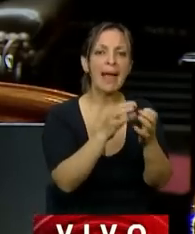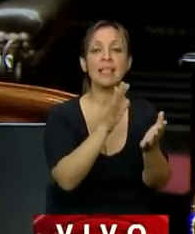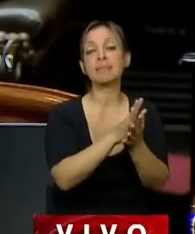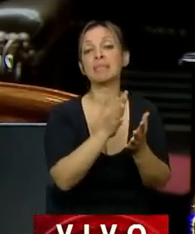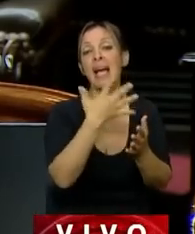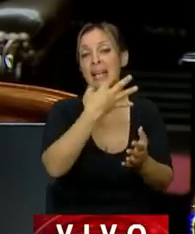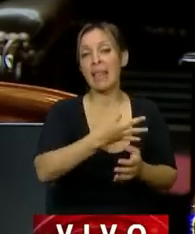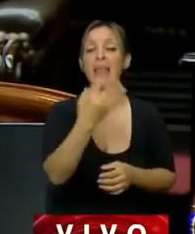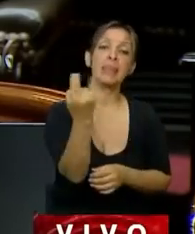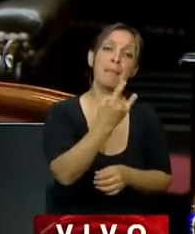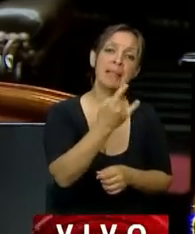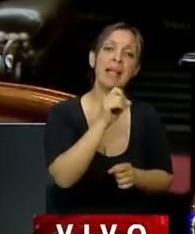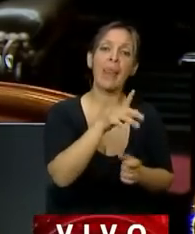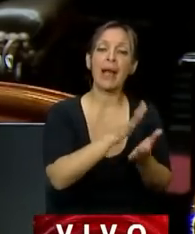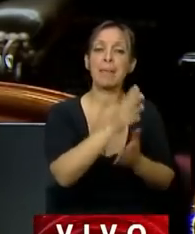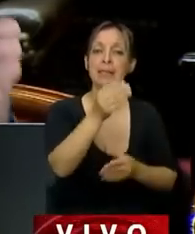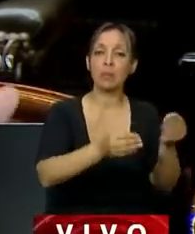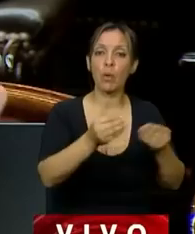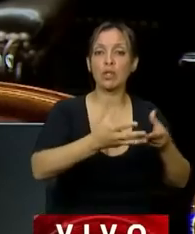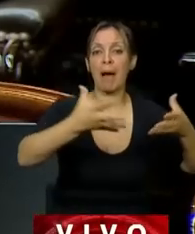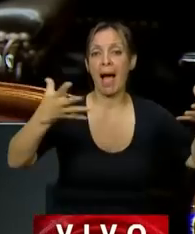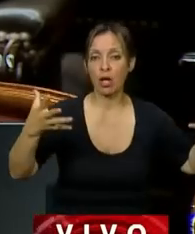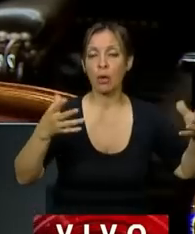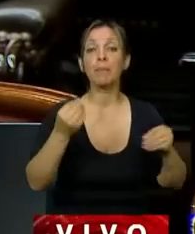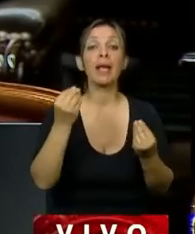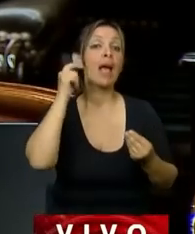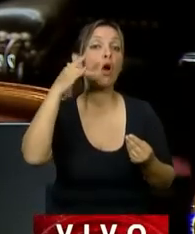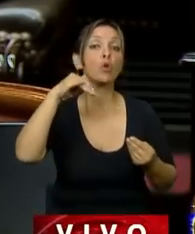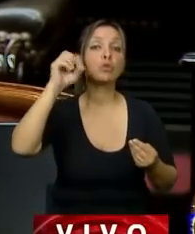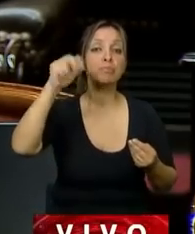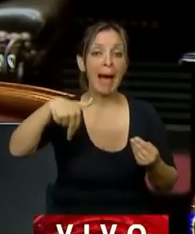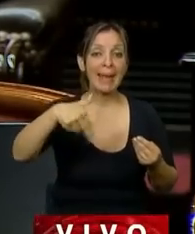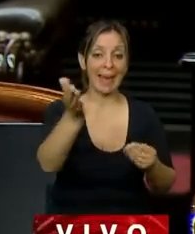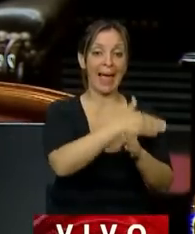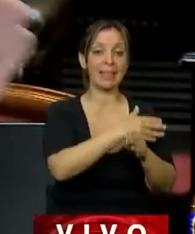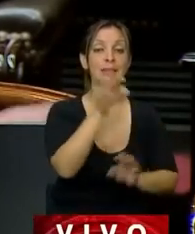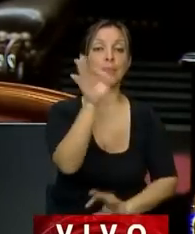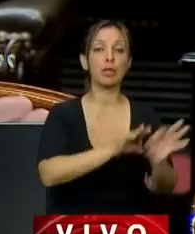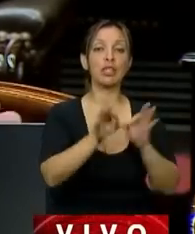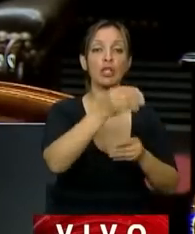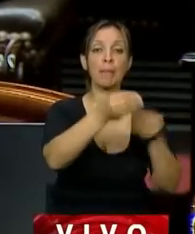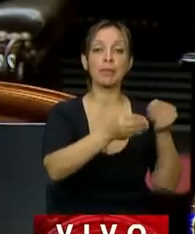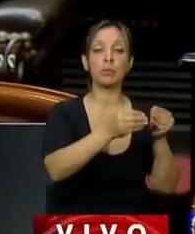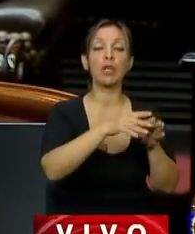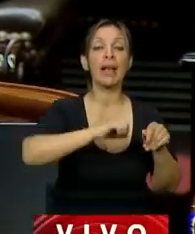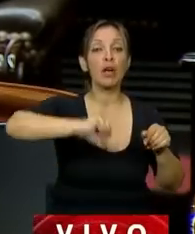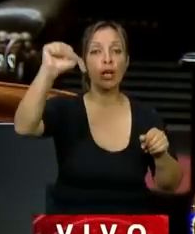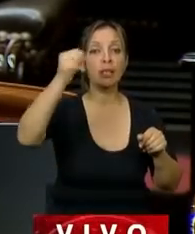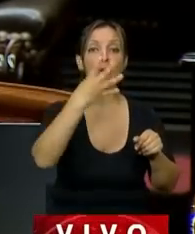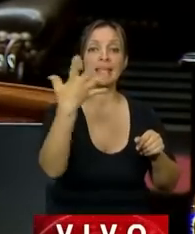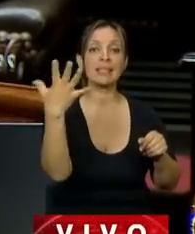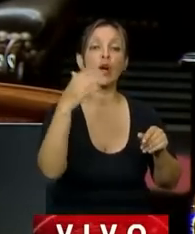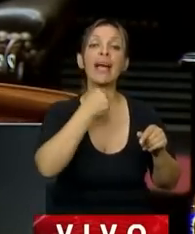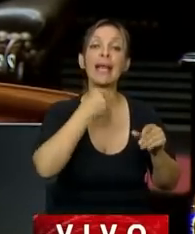mentira del presupuesto macroeconómico, se habló muy poco. Guzmán nos presentó un proyecto de presupuesto cuando la inflación corría al 45 para